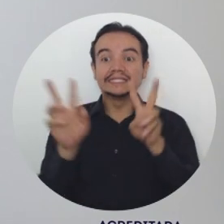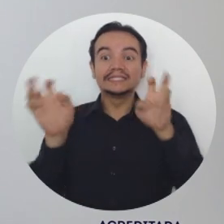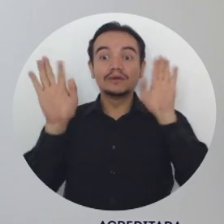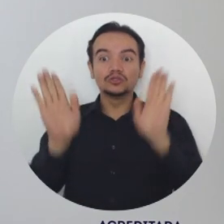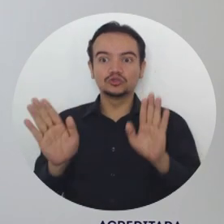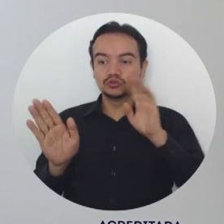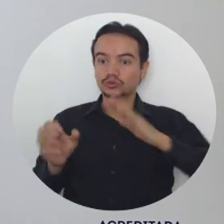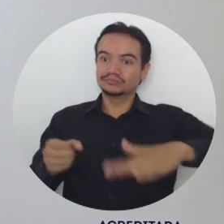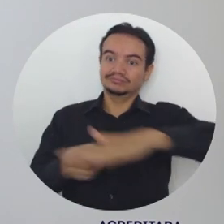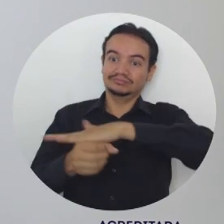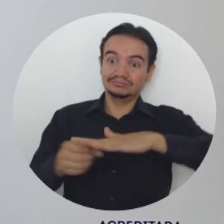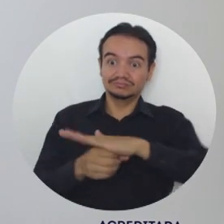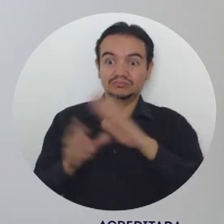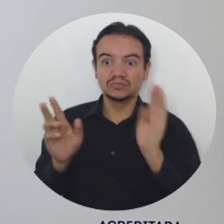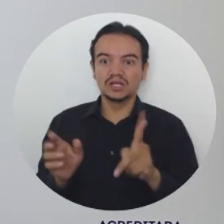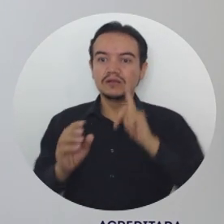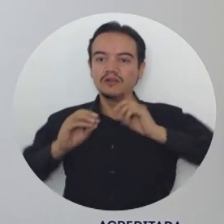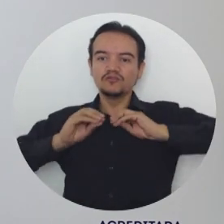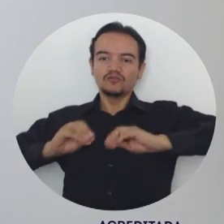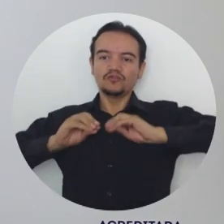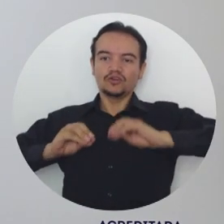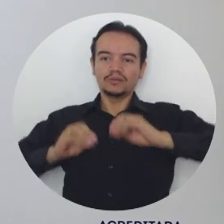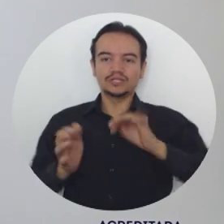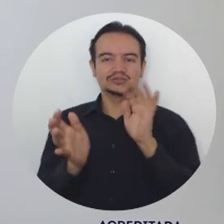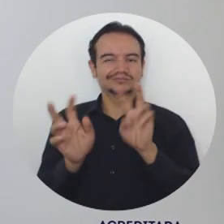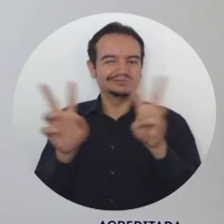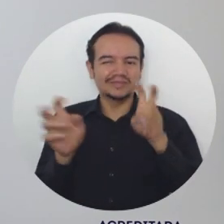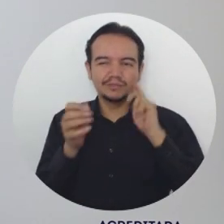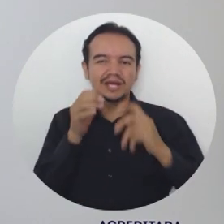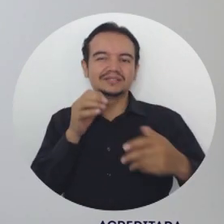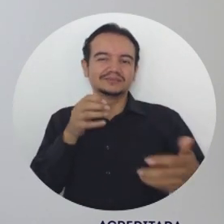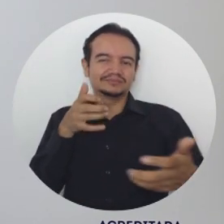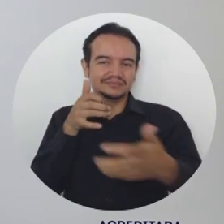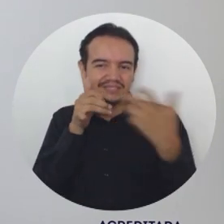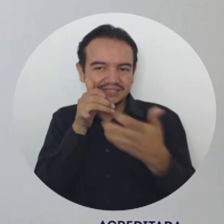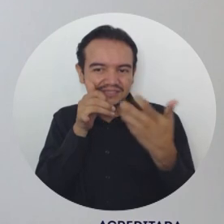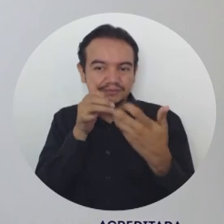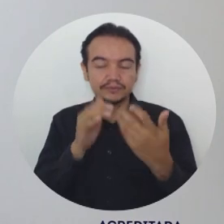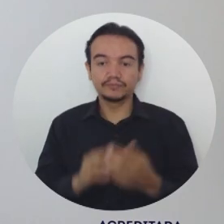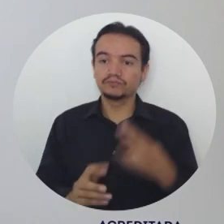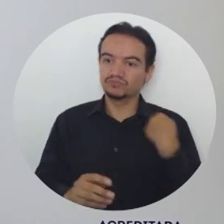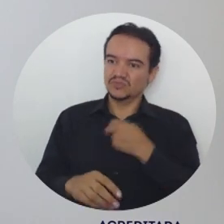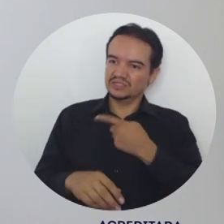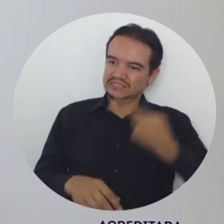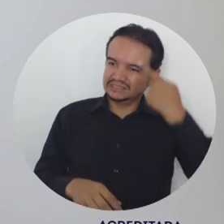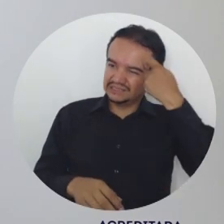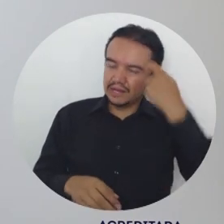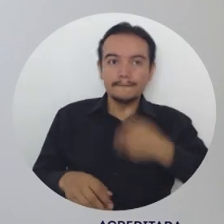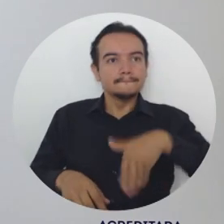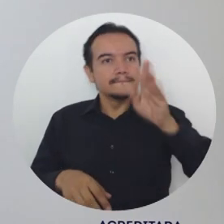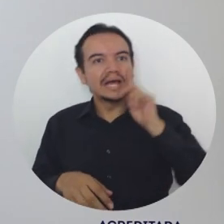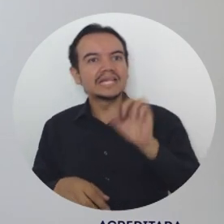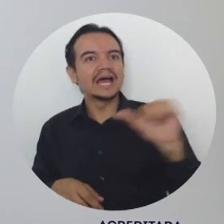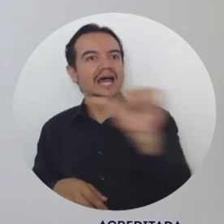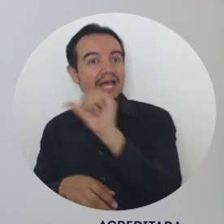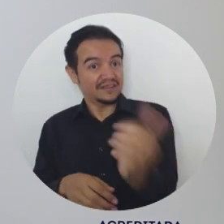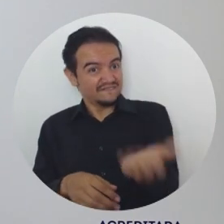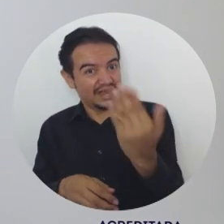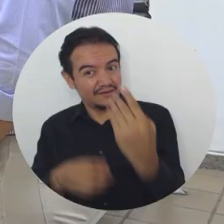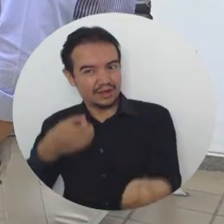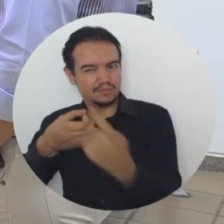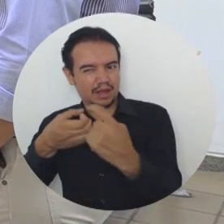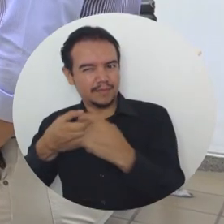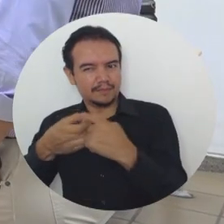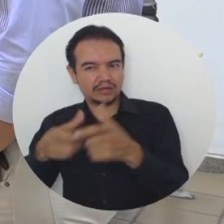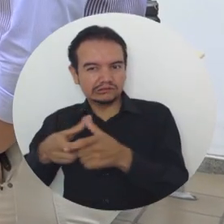implica y genera la necesidad de tener cada vez una mayor formación en este campo. Tenemos el desafío de incentivar la presencia de